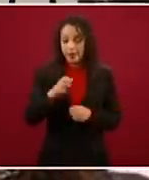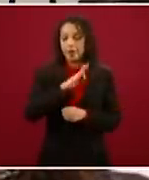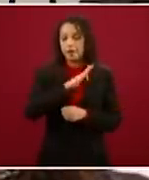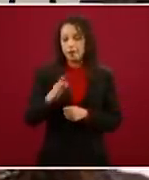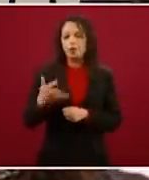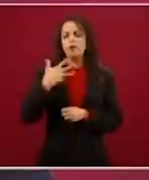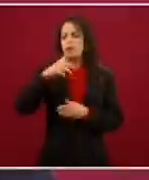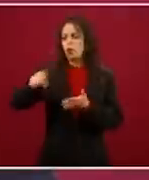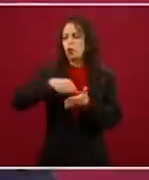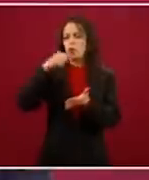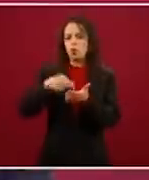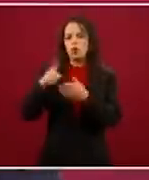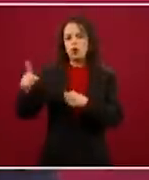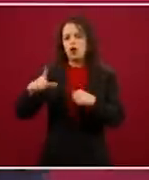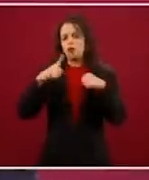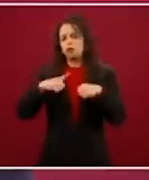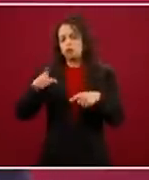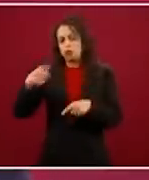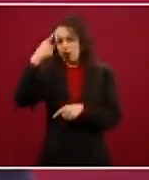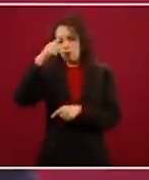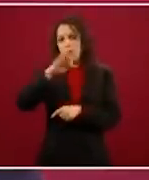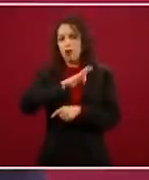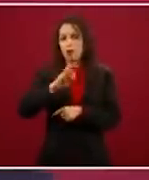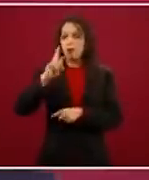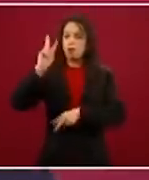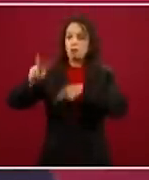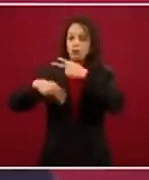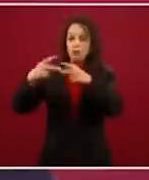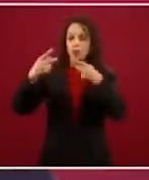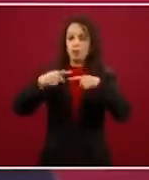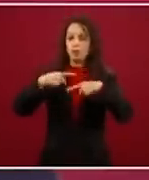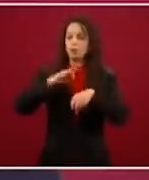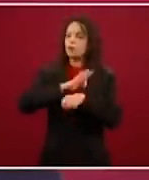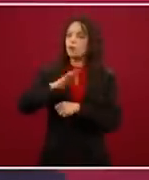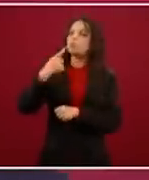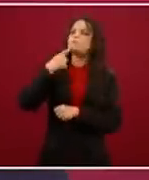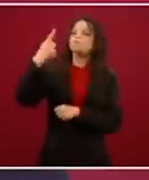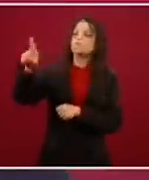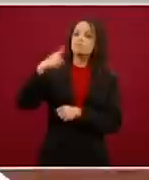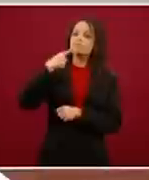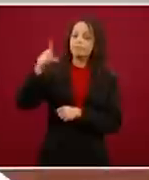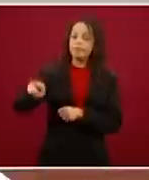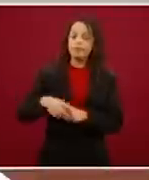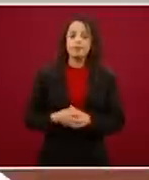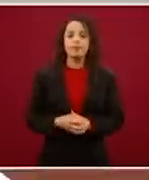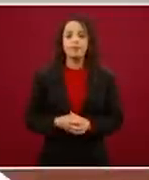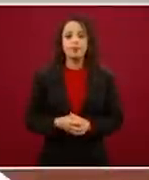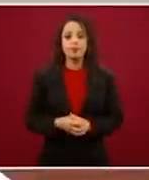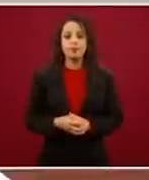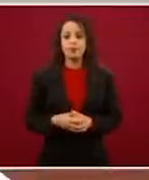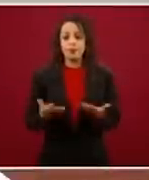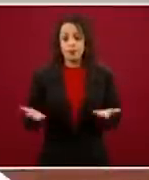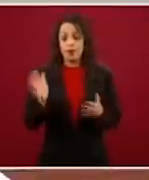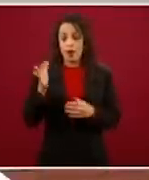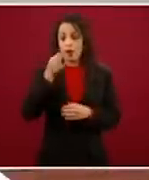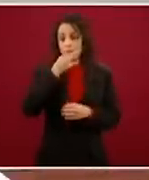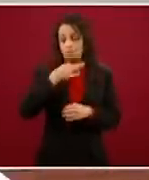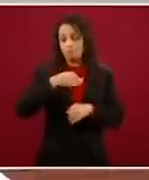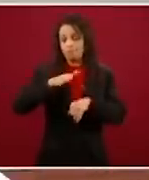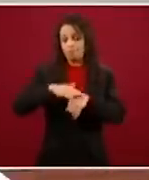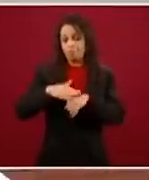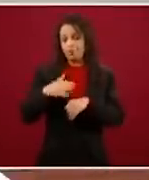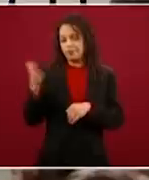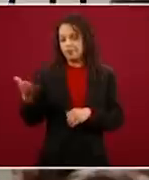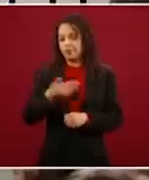instancias judiciales para efecto de que las personas sean denunciadas. He tenido la instrucción del